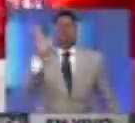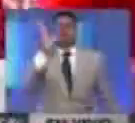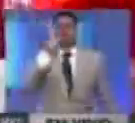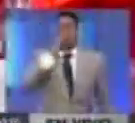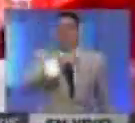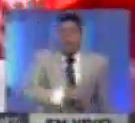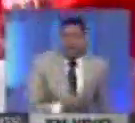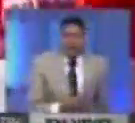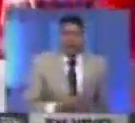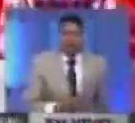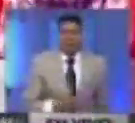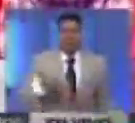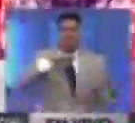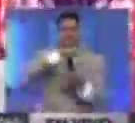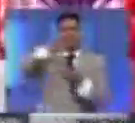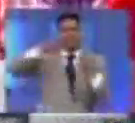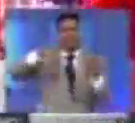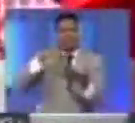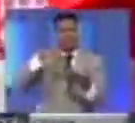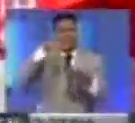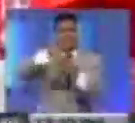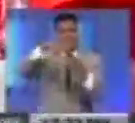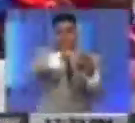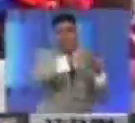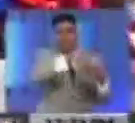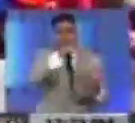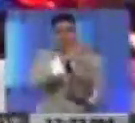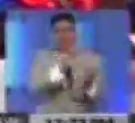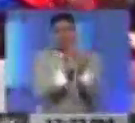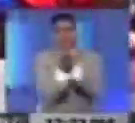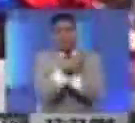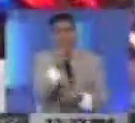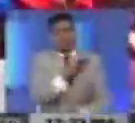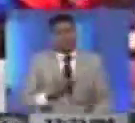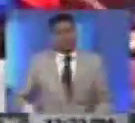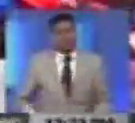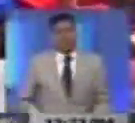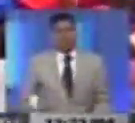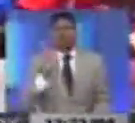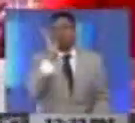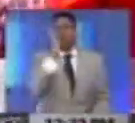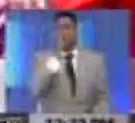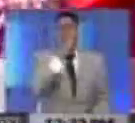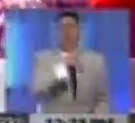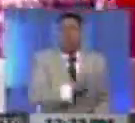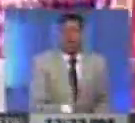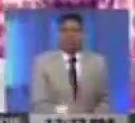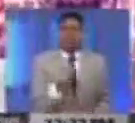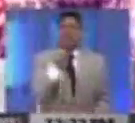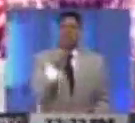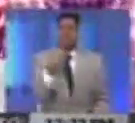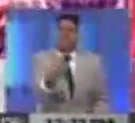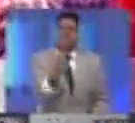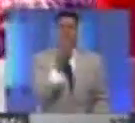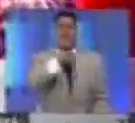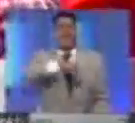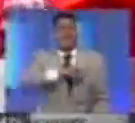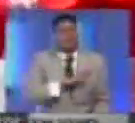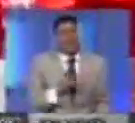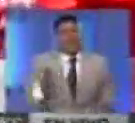referéndum referéndum en el 2016 no hay se lo dijimos desde